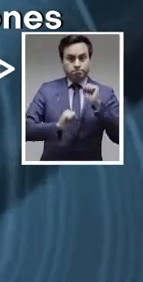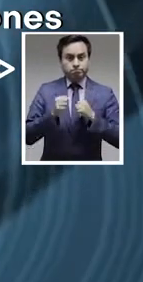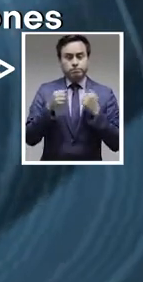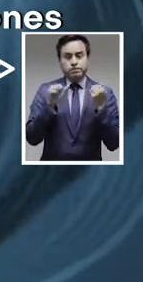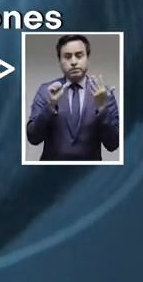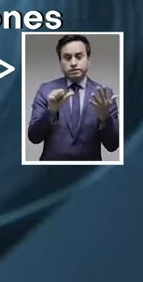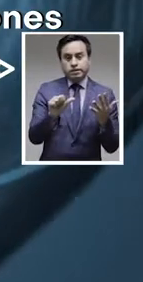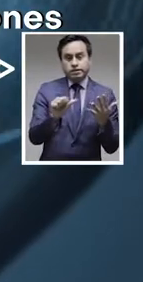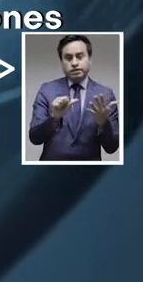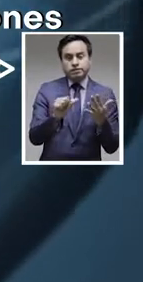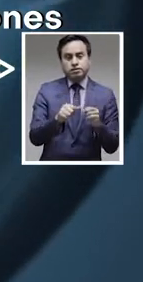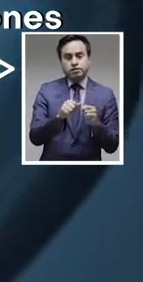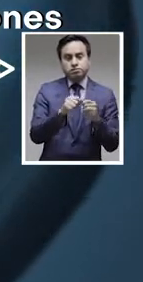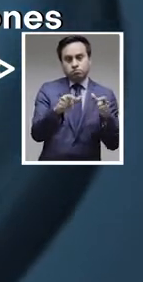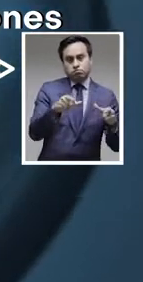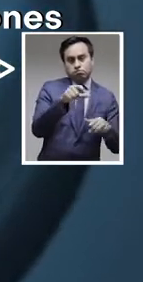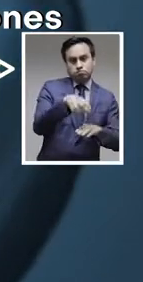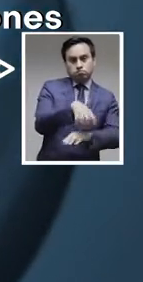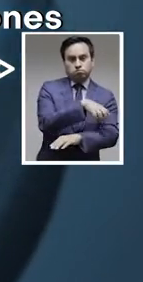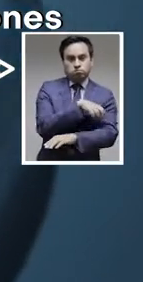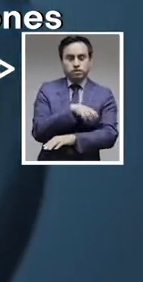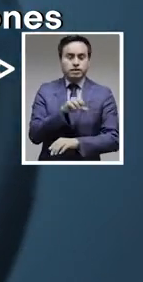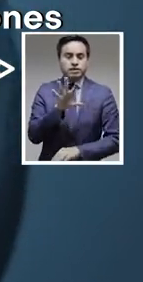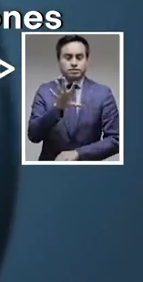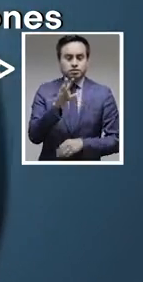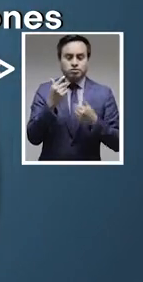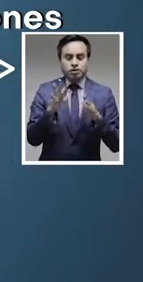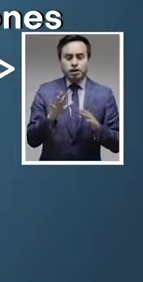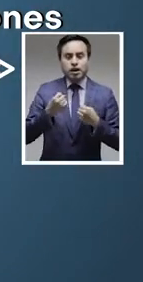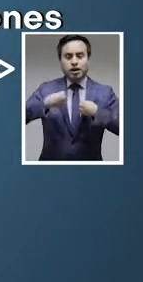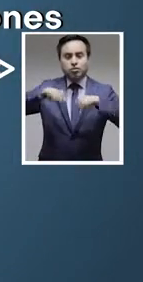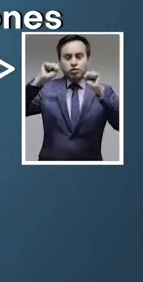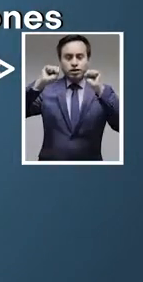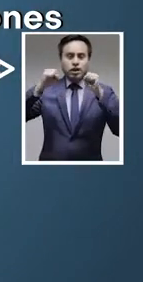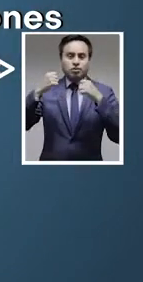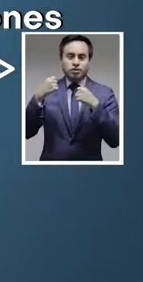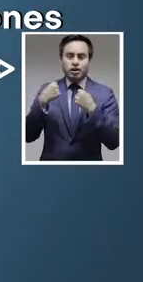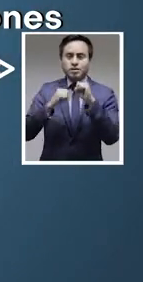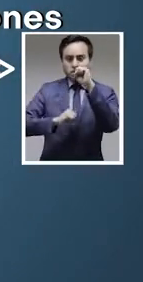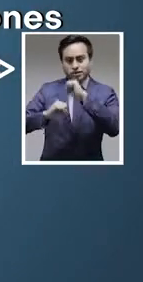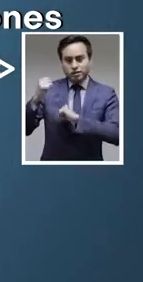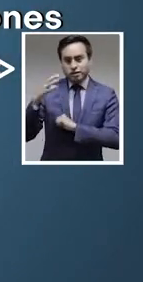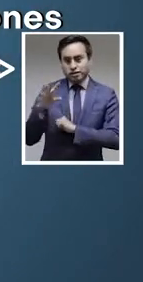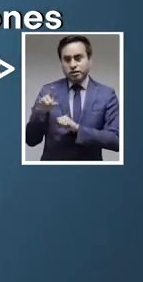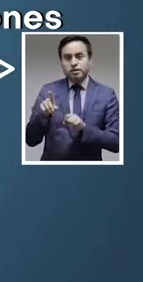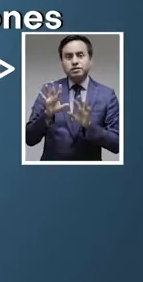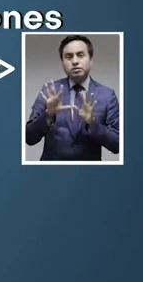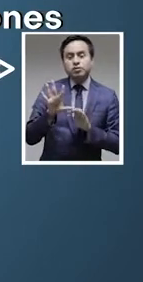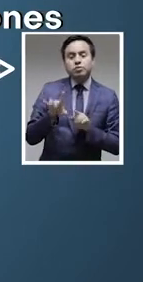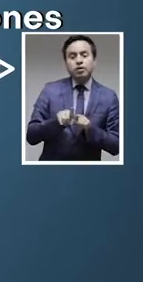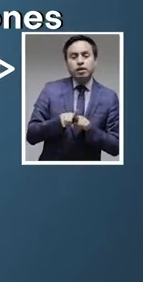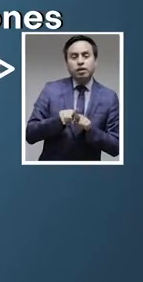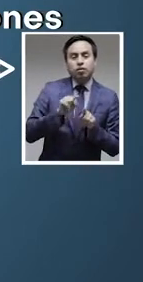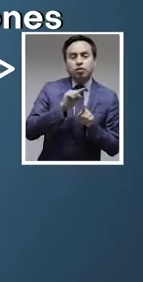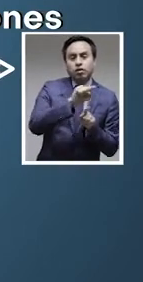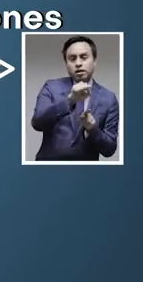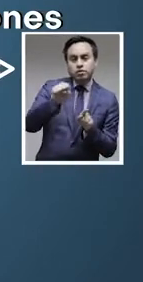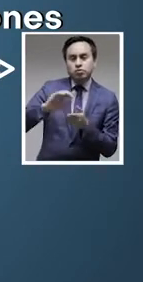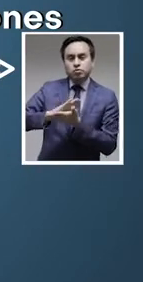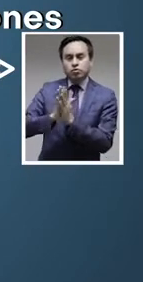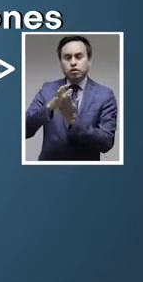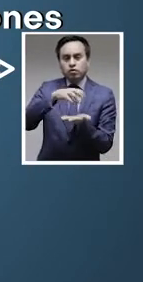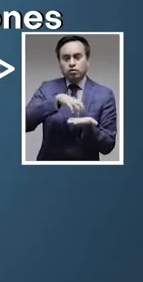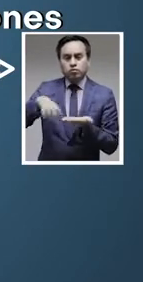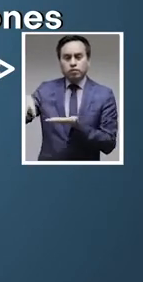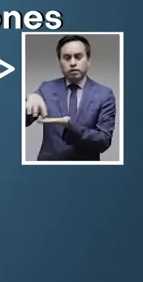6 macrozonas, de las cuales 5 fueron ya adjudicadas, con el objetivo de llegar a todas las comunas de